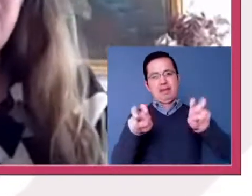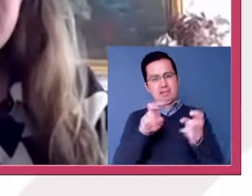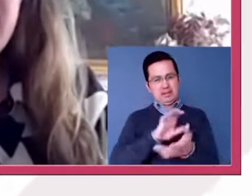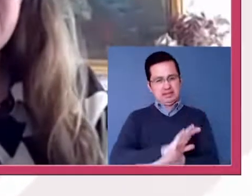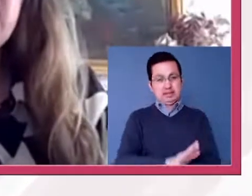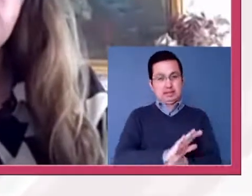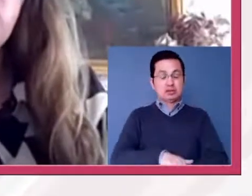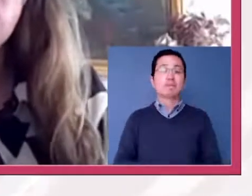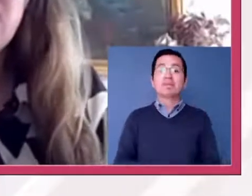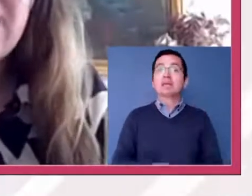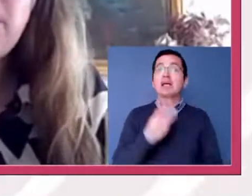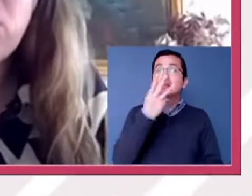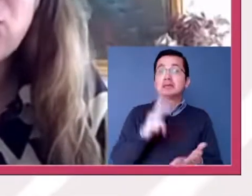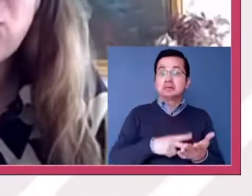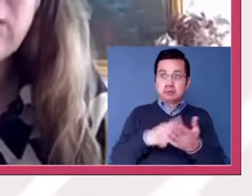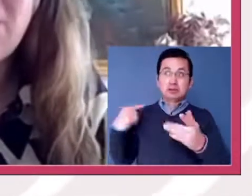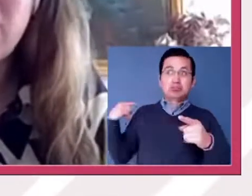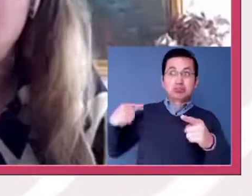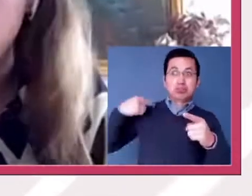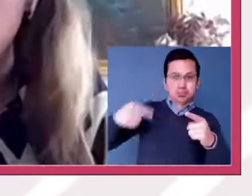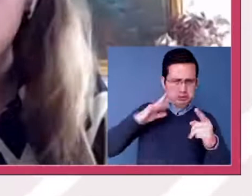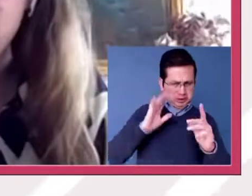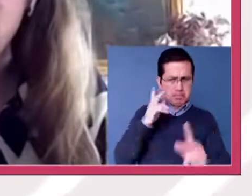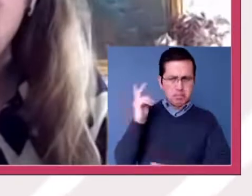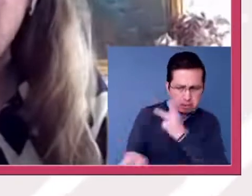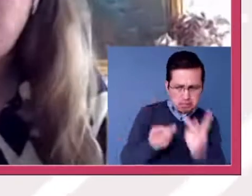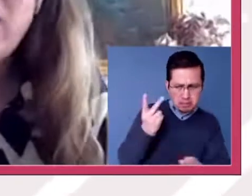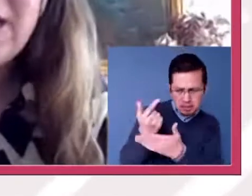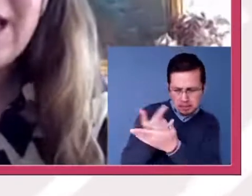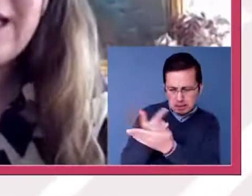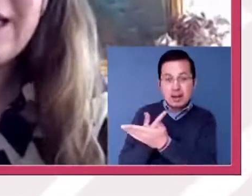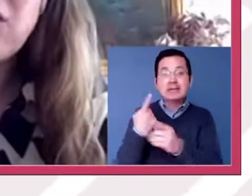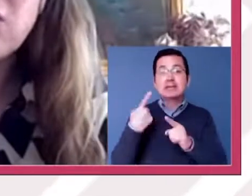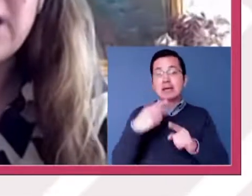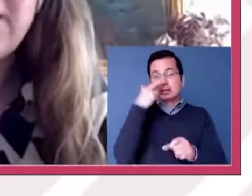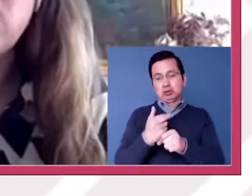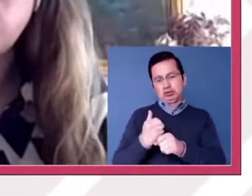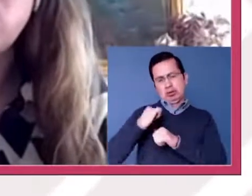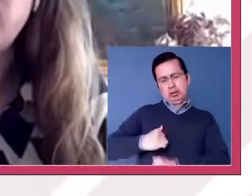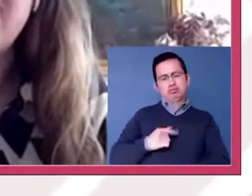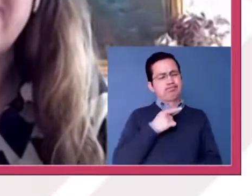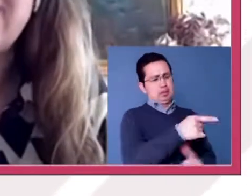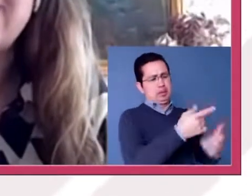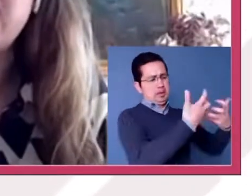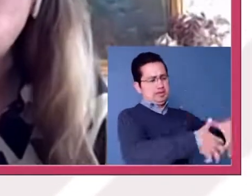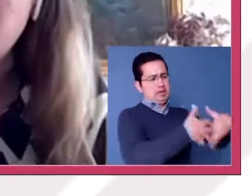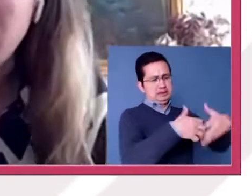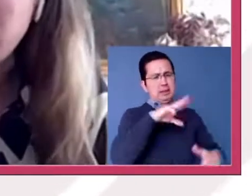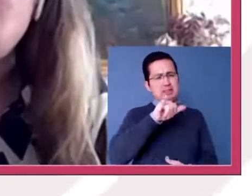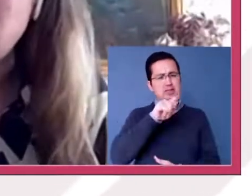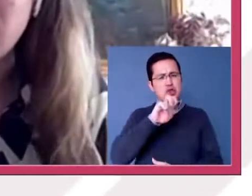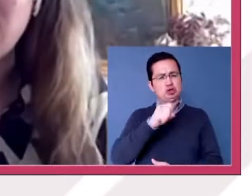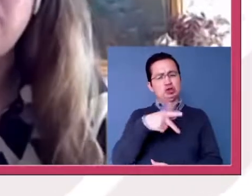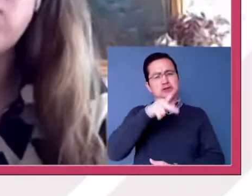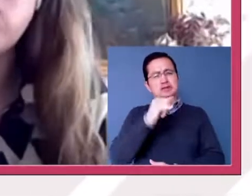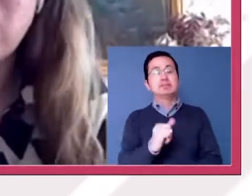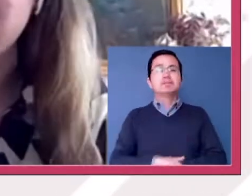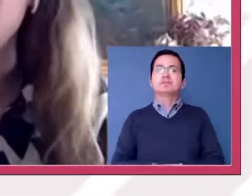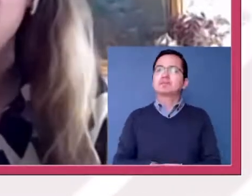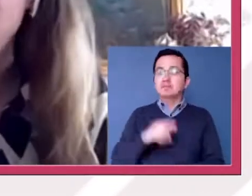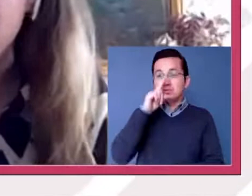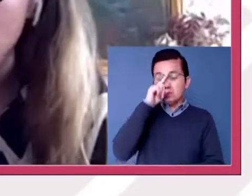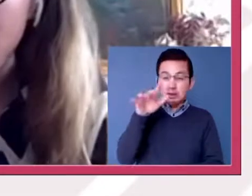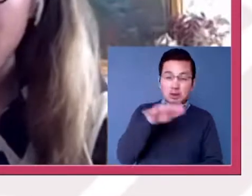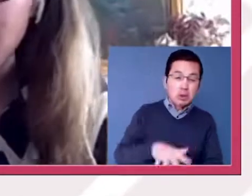han sido levantadas y procesadas por Consulta Mitofsky. La muestra en 2021 fue de 5,200